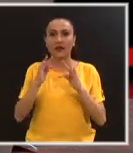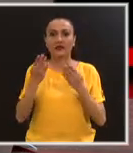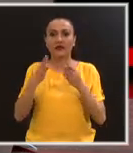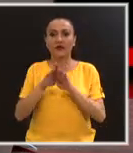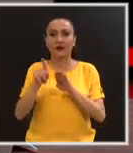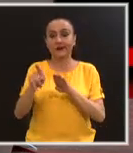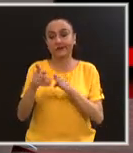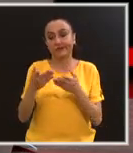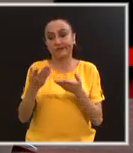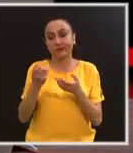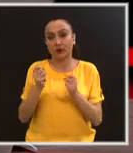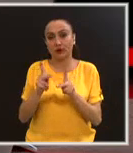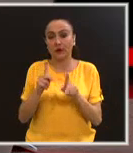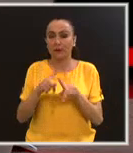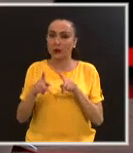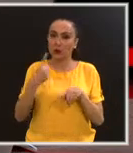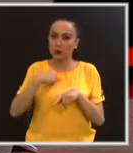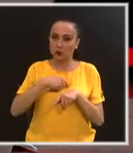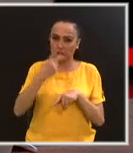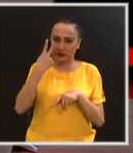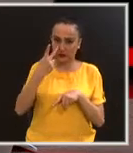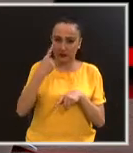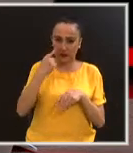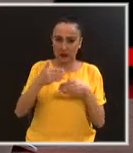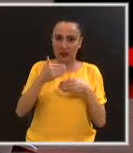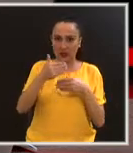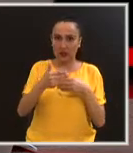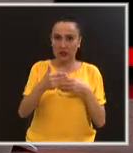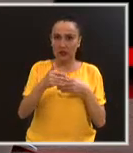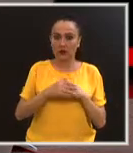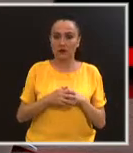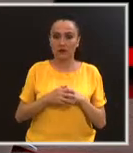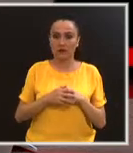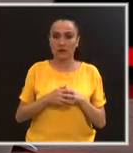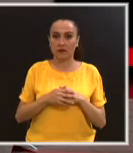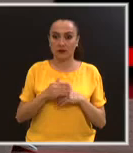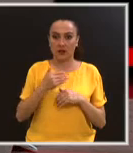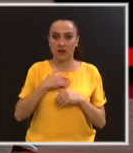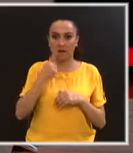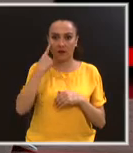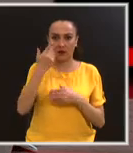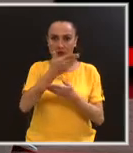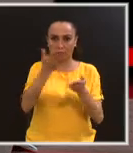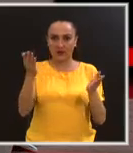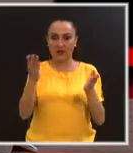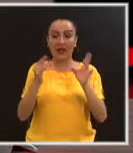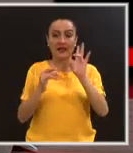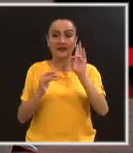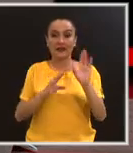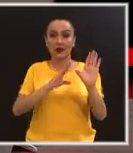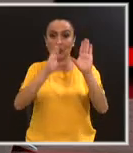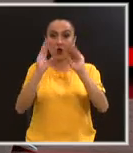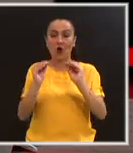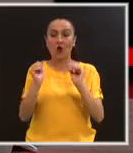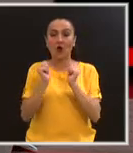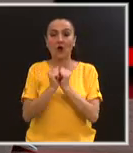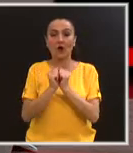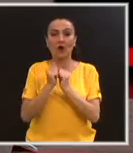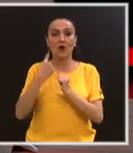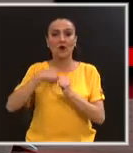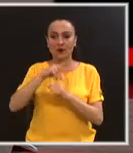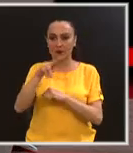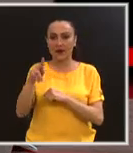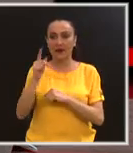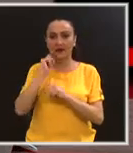ese Portillo vamos ahora ahora con un adelanto de lo que tendremos para ustedes a partir de las 7 de la noche con nuestros